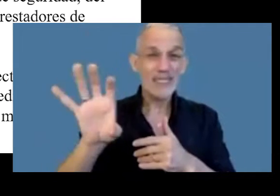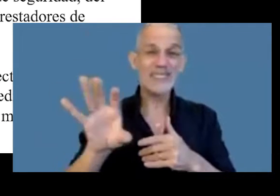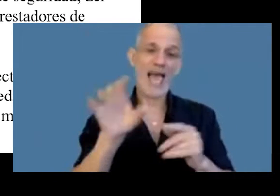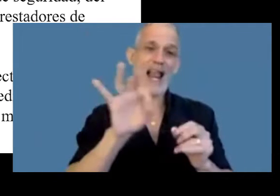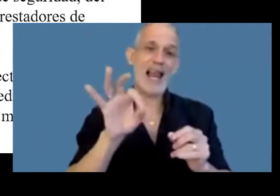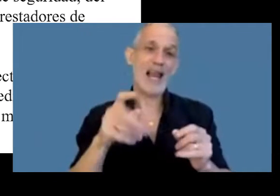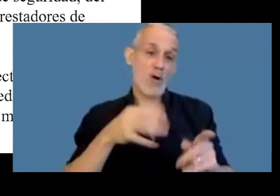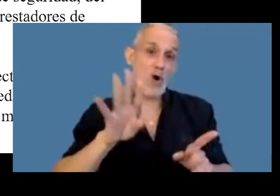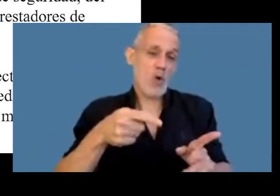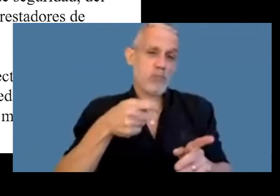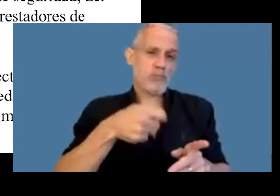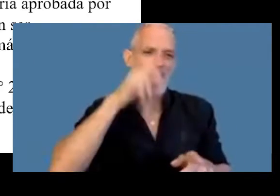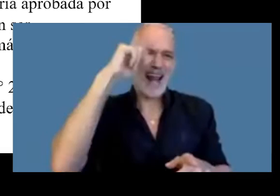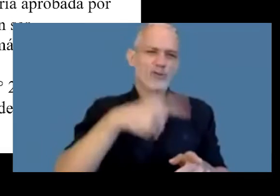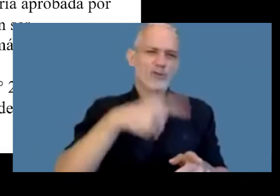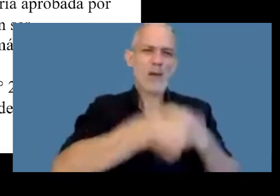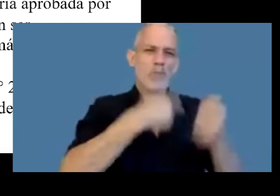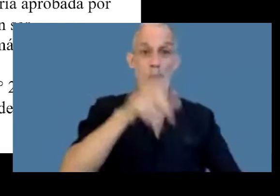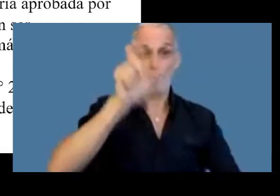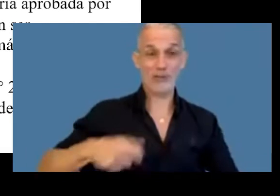aportado este contribuyente.